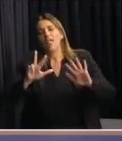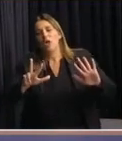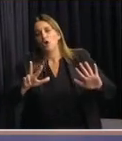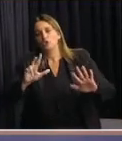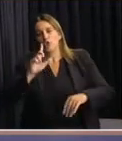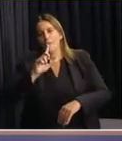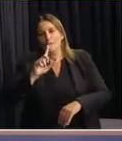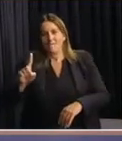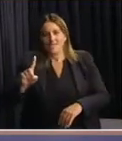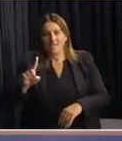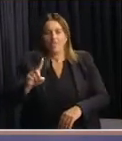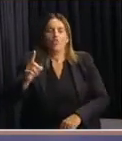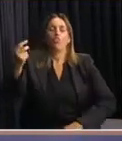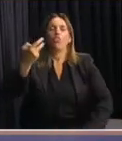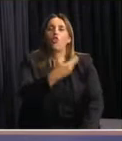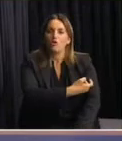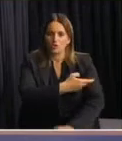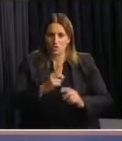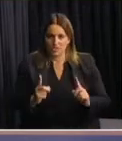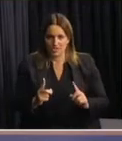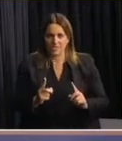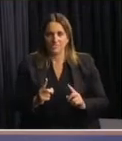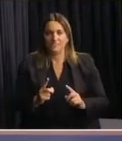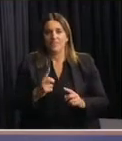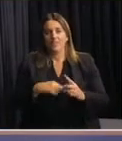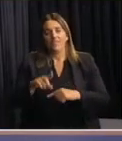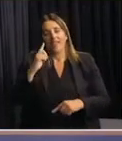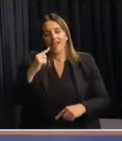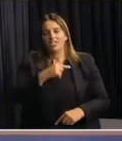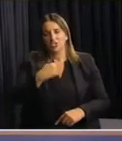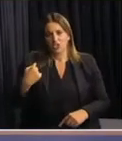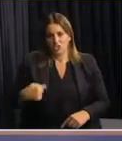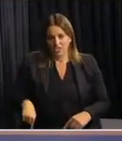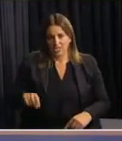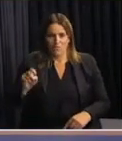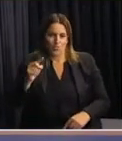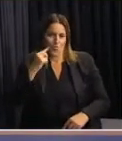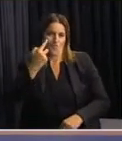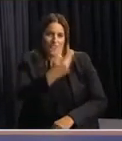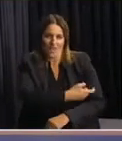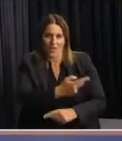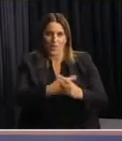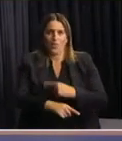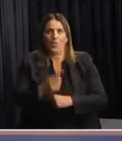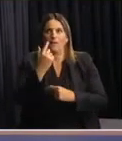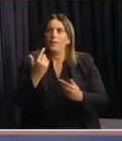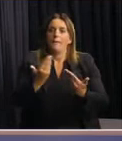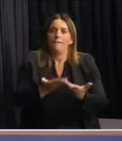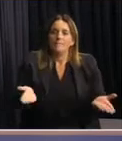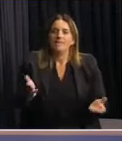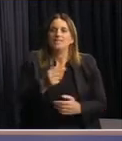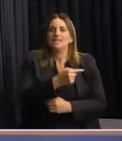1.558.000 dosis de la vacuna china, que a partir de la